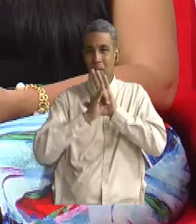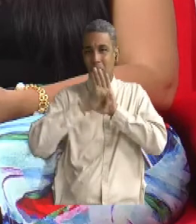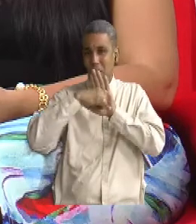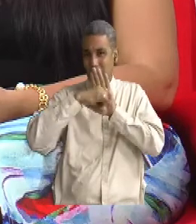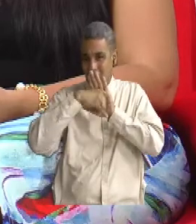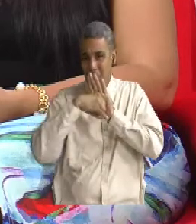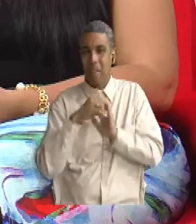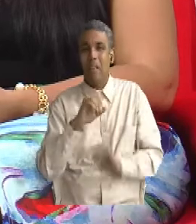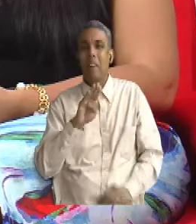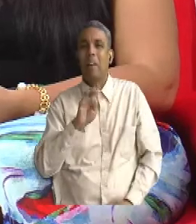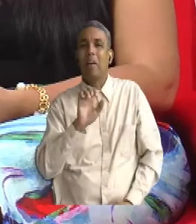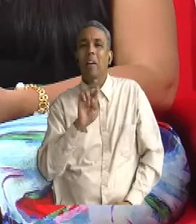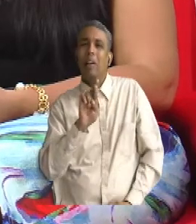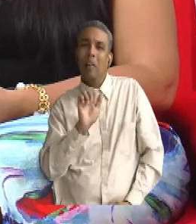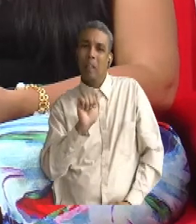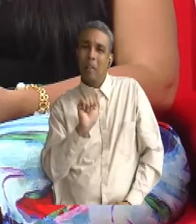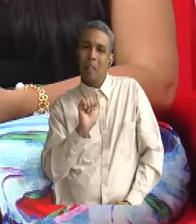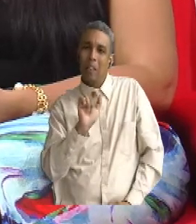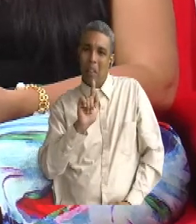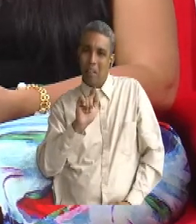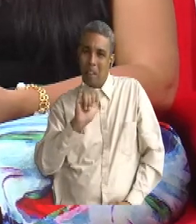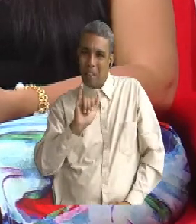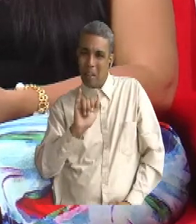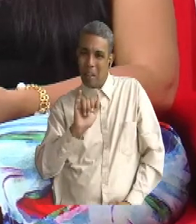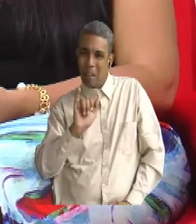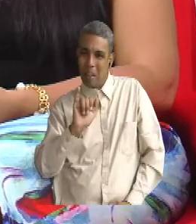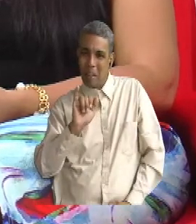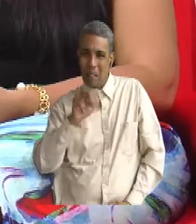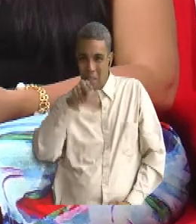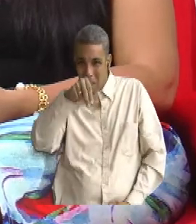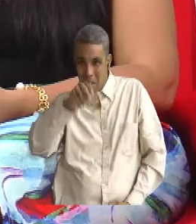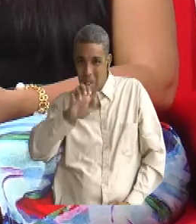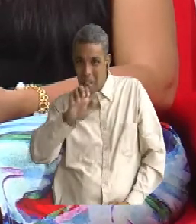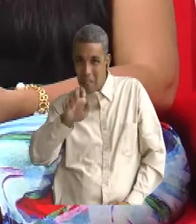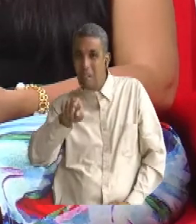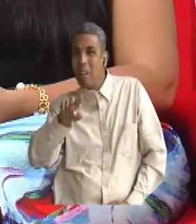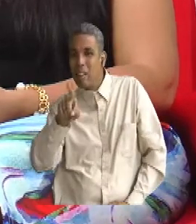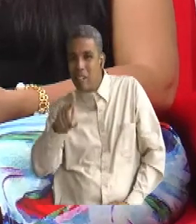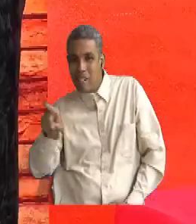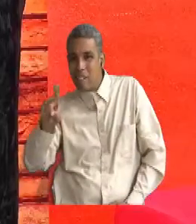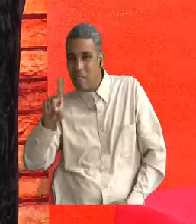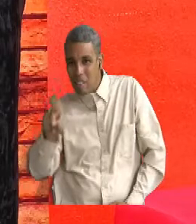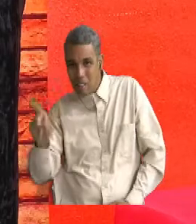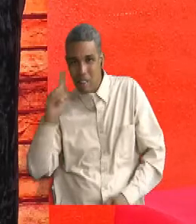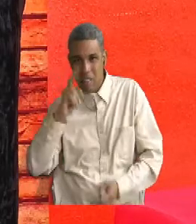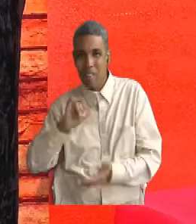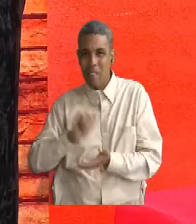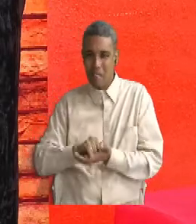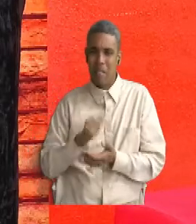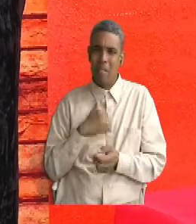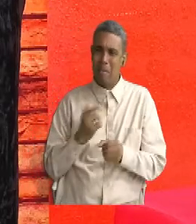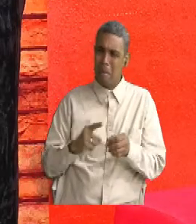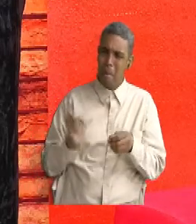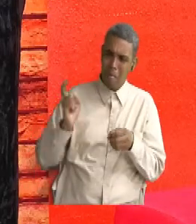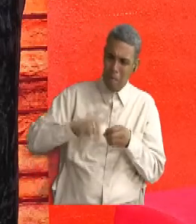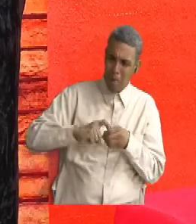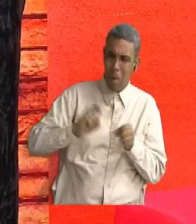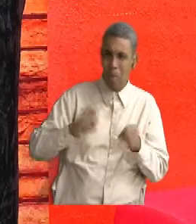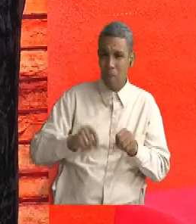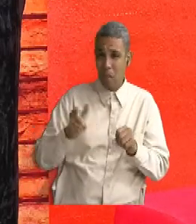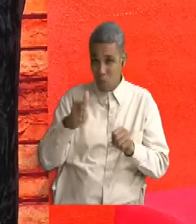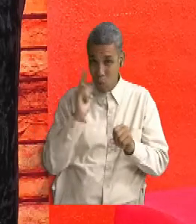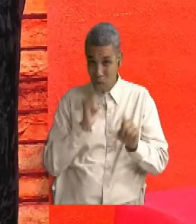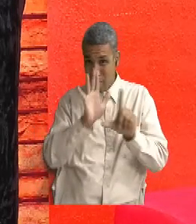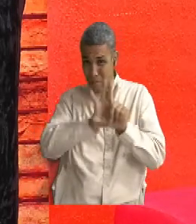barra Fitness, con dos S's al final. Ahí podemos conseguir toda la publicidad en Alma Rosa Belleza, en Vanessa Rivero Personal, en